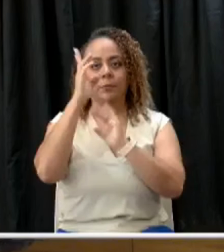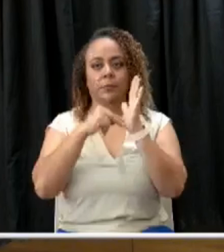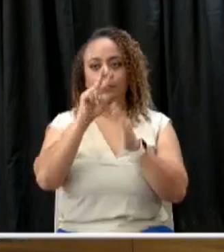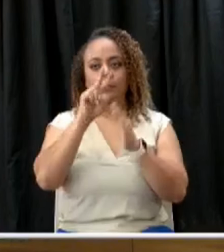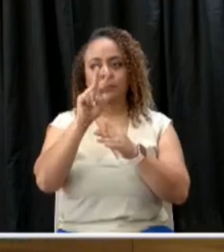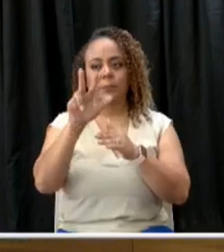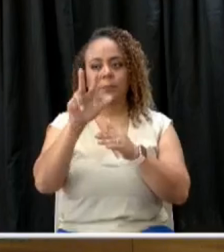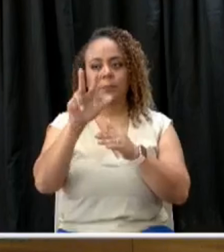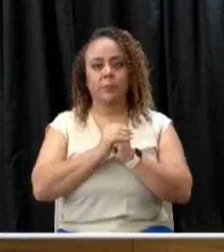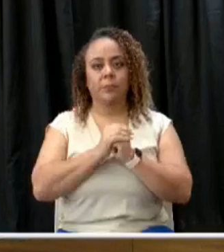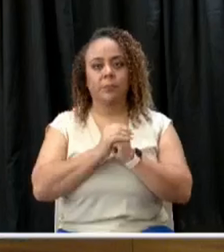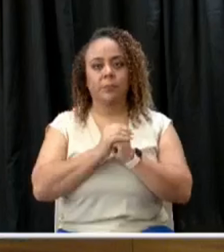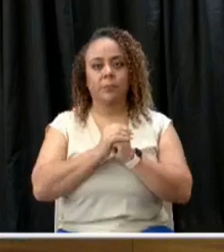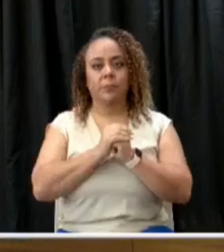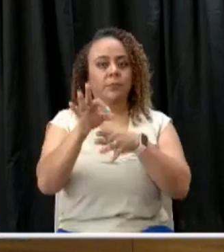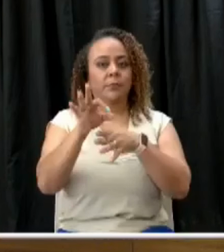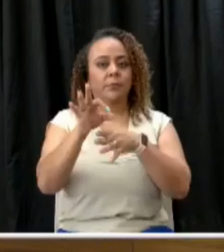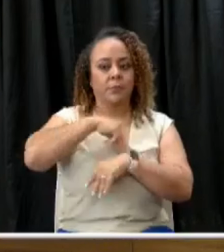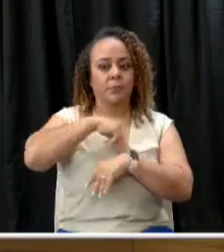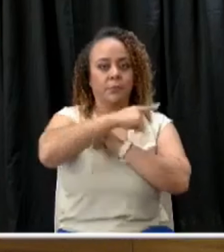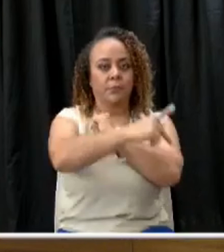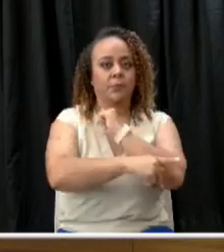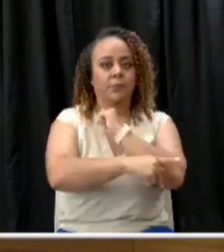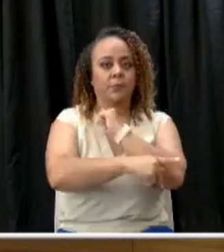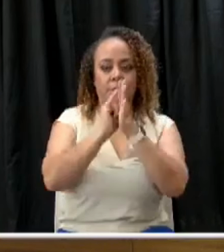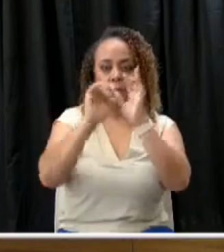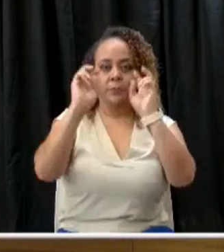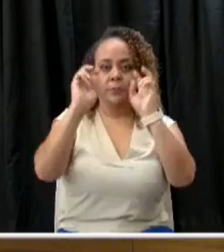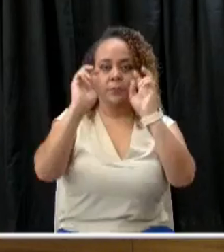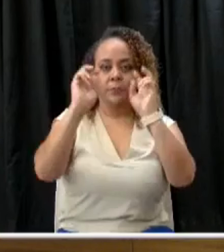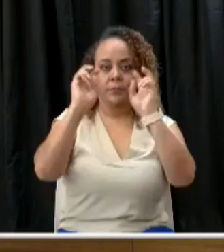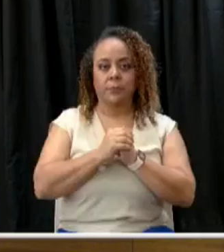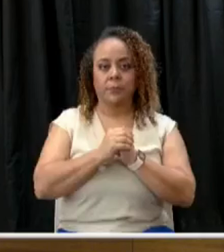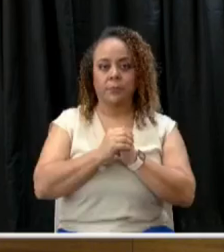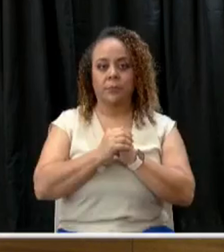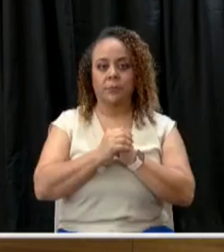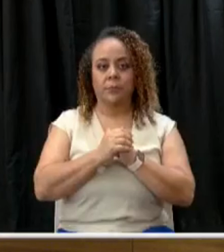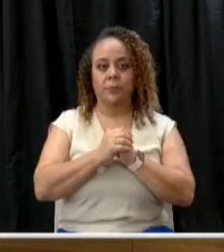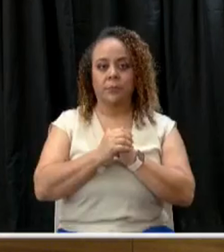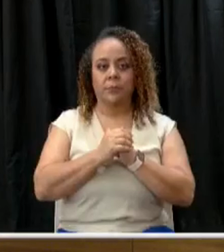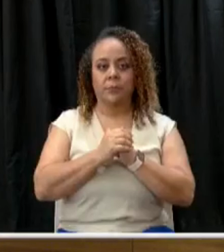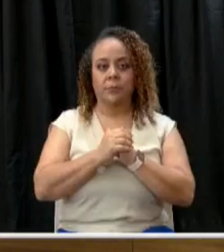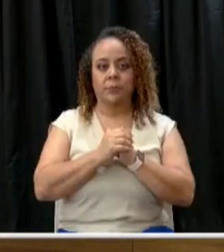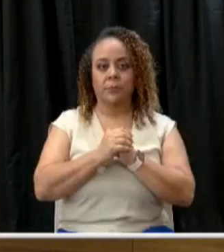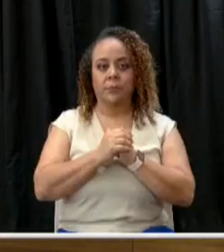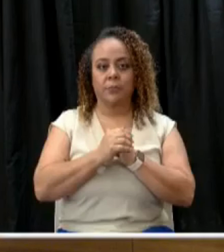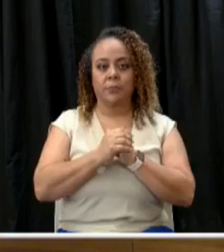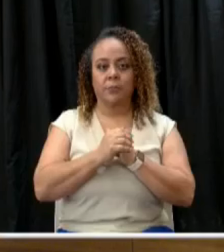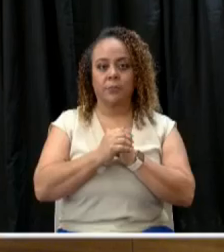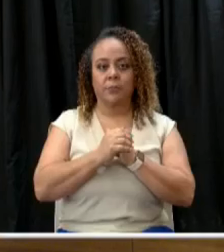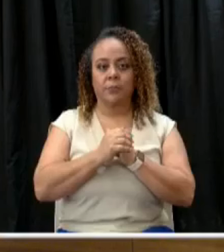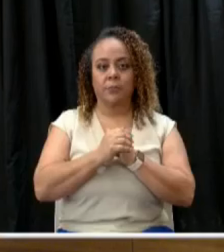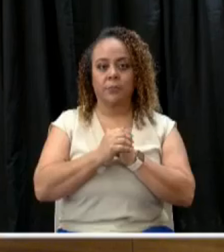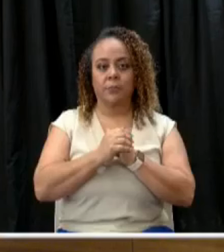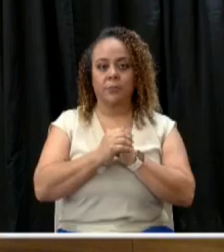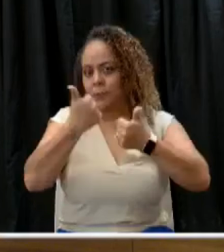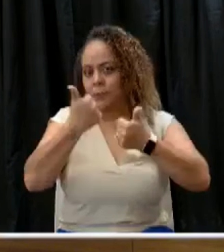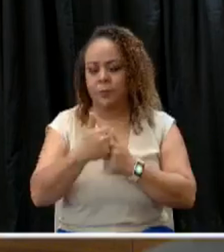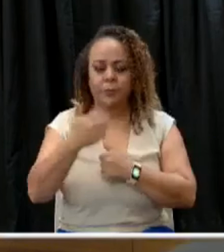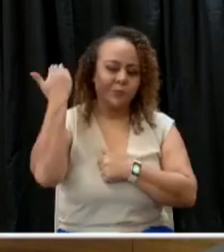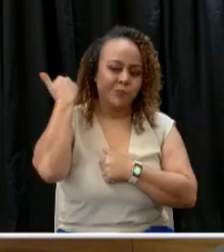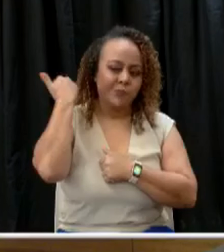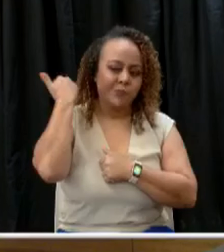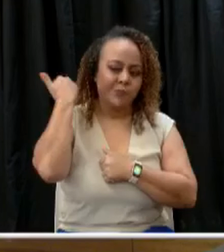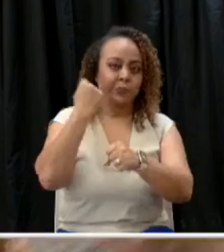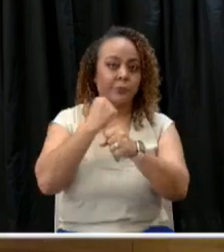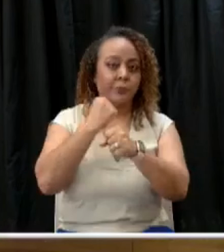2023. ¿Cómo está funcionando nuestro país en este tema? ¿Cuáles son las enfermedades y los accidentes laborales